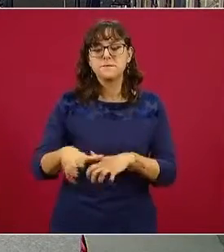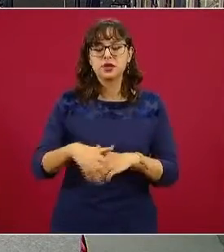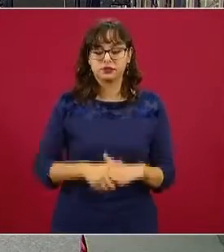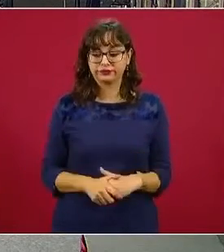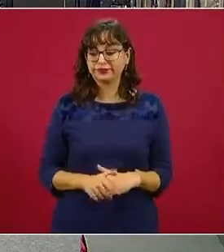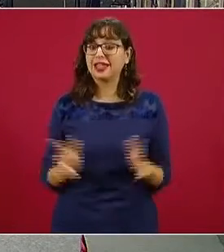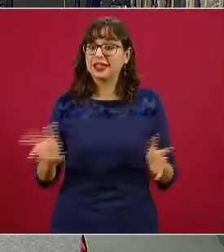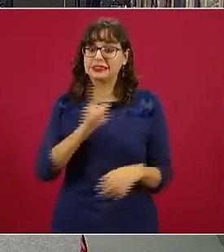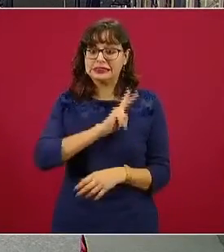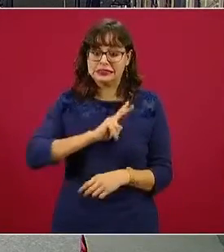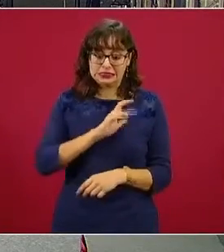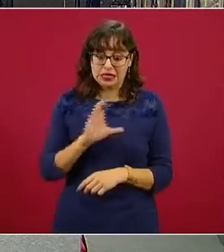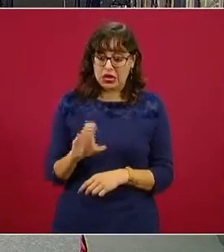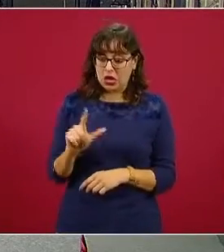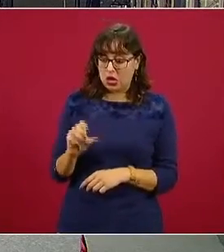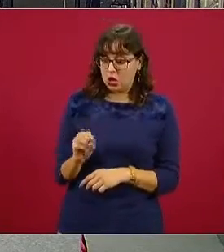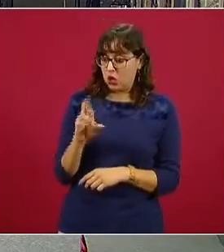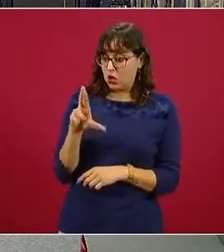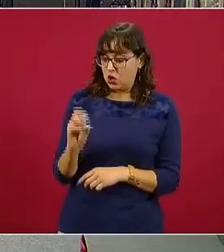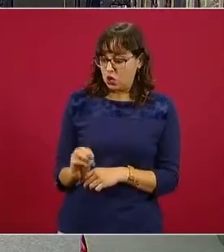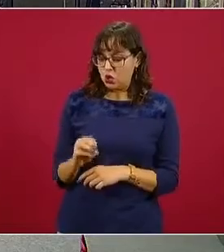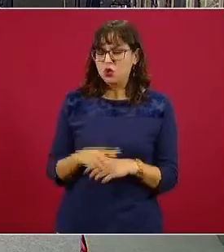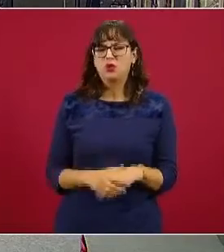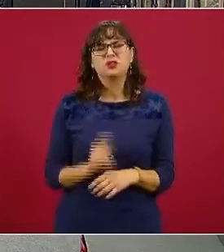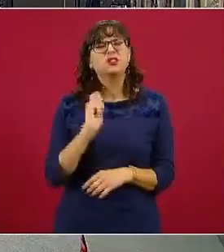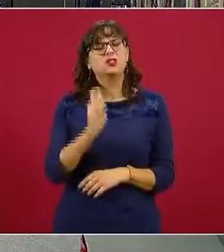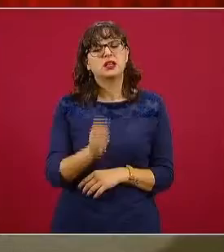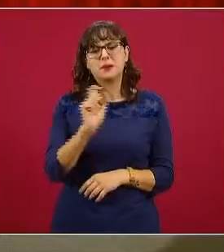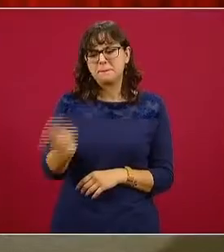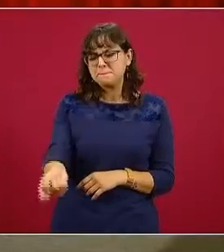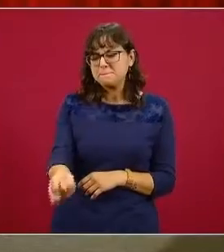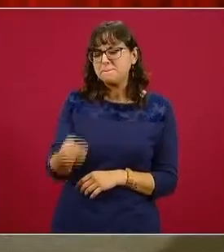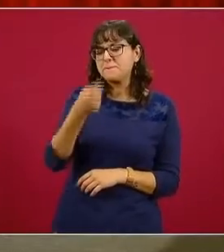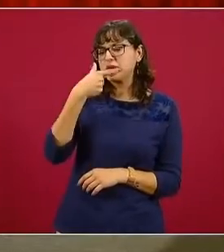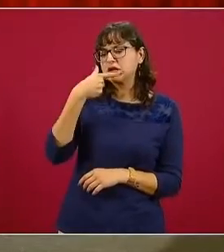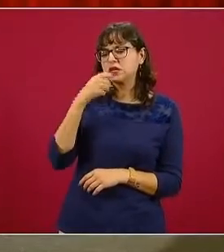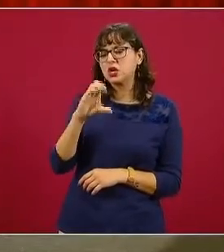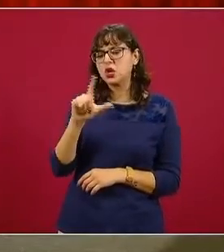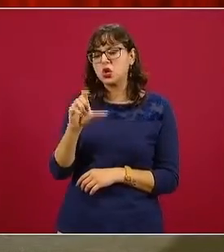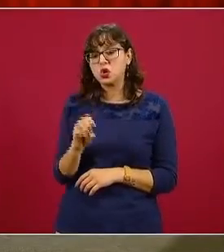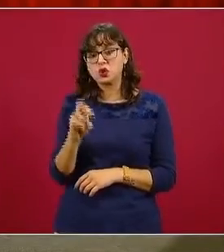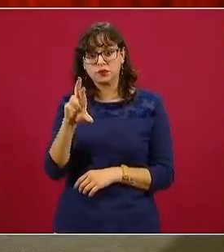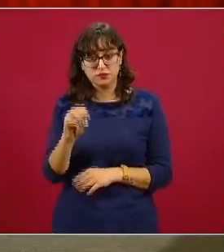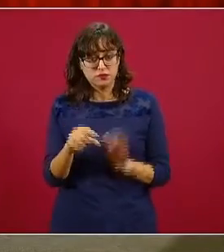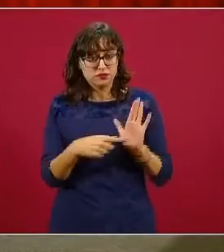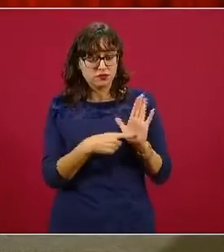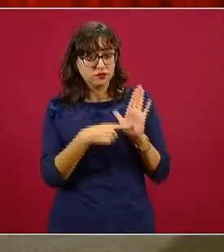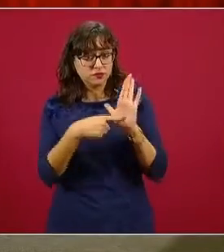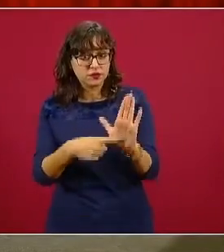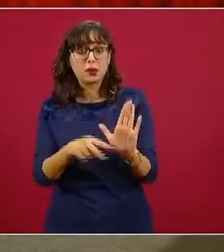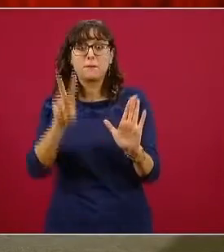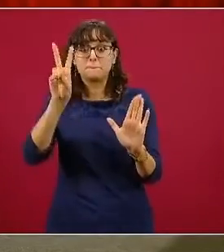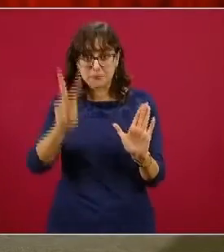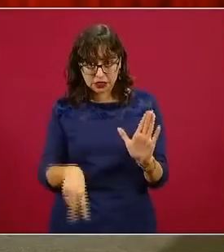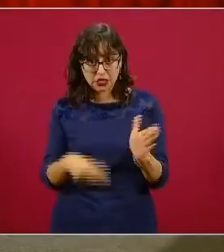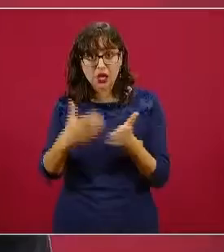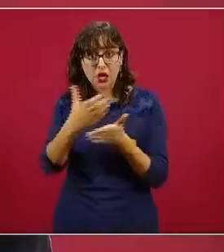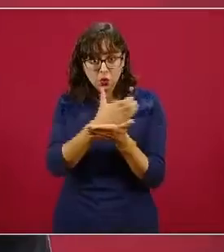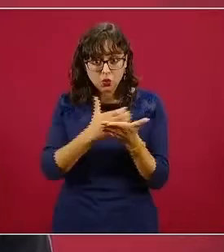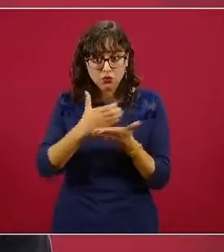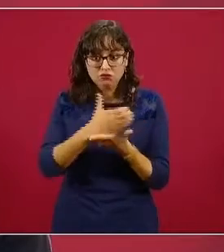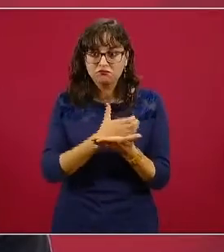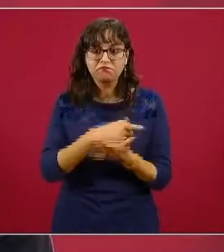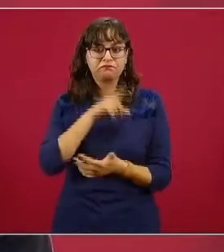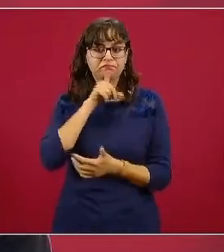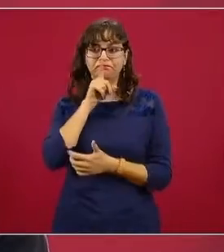Dióxido de cloro. El dióxido de cloro es un producto que no ha tenido una demostración científica de ser